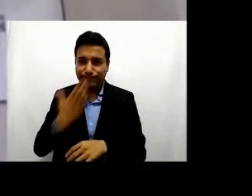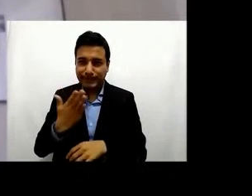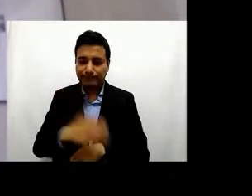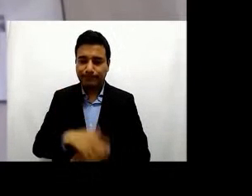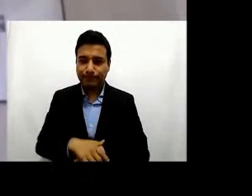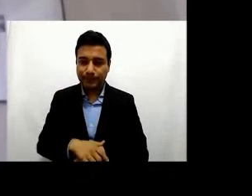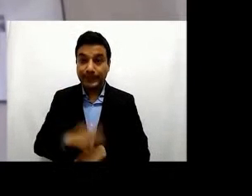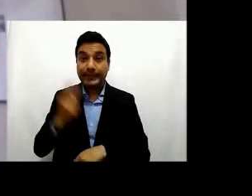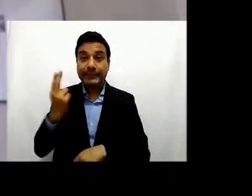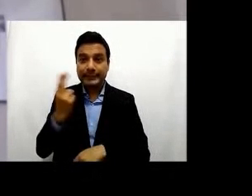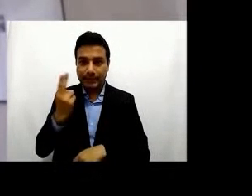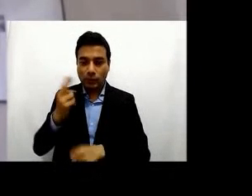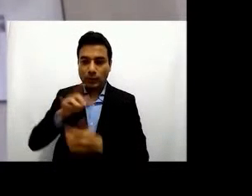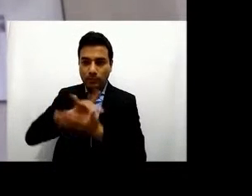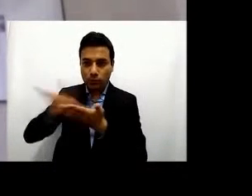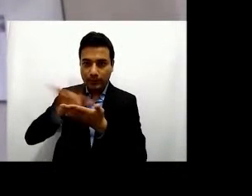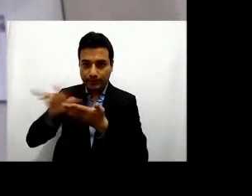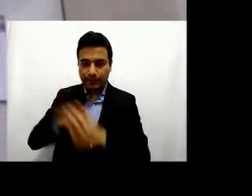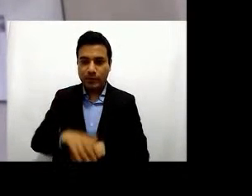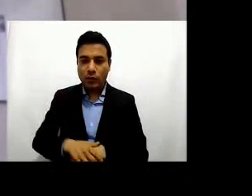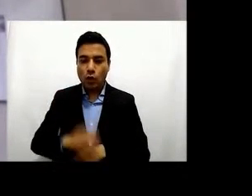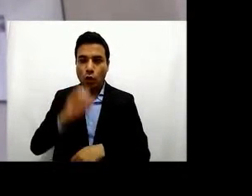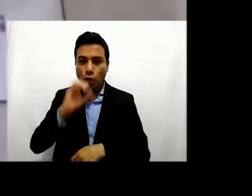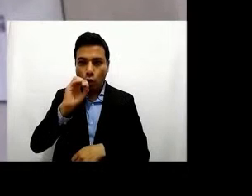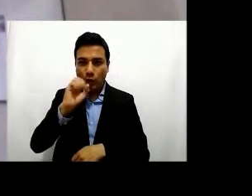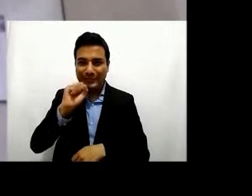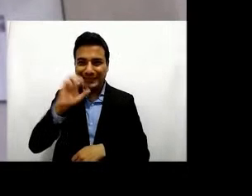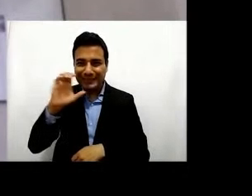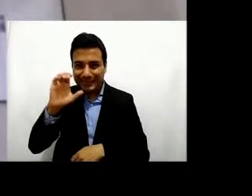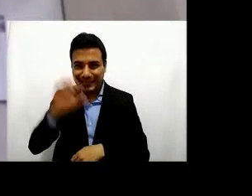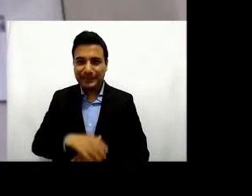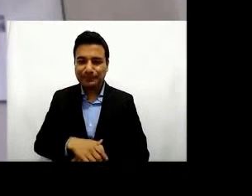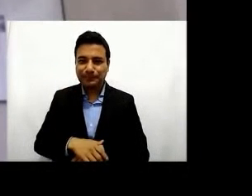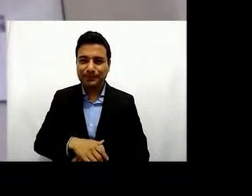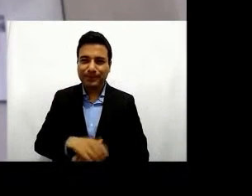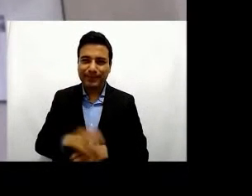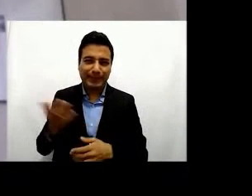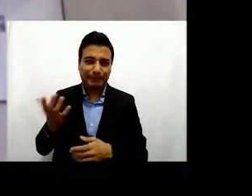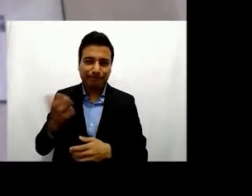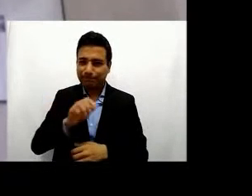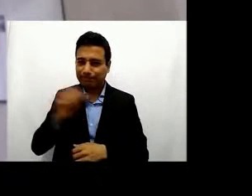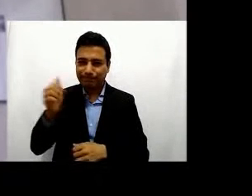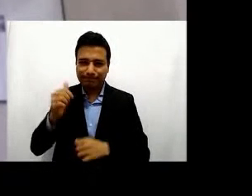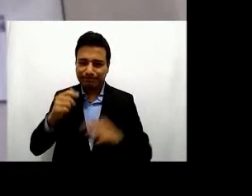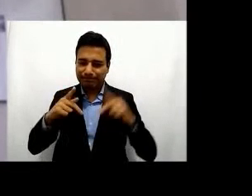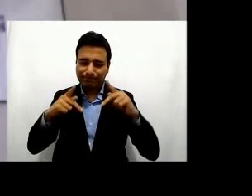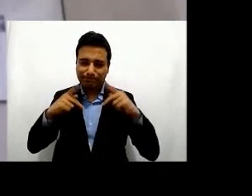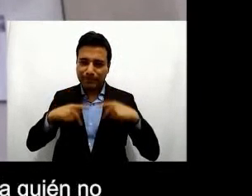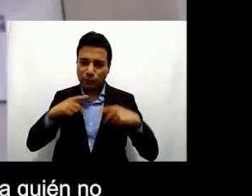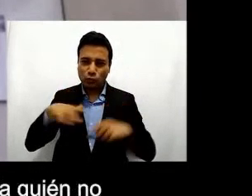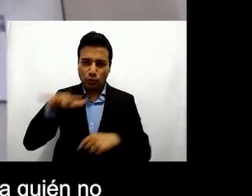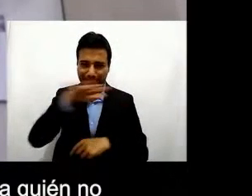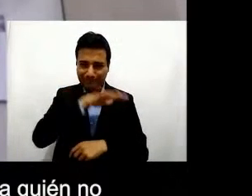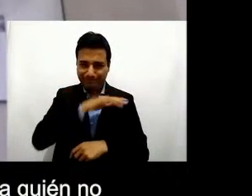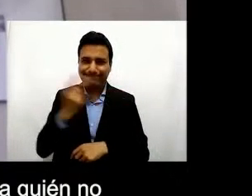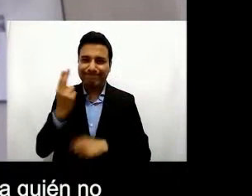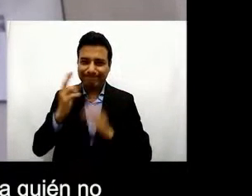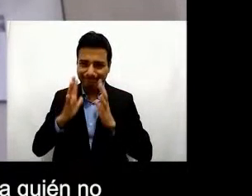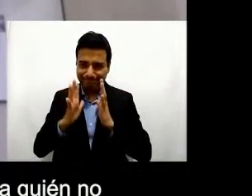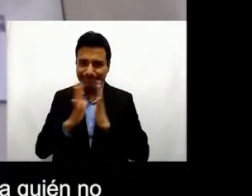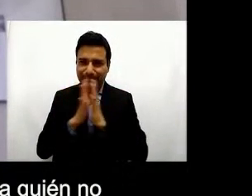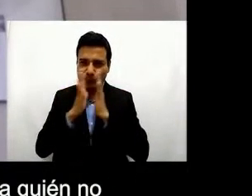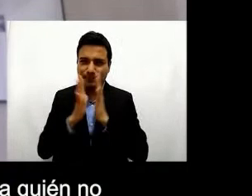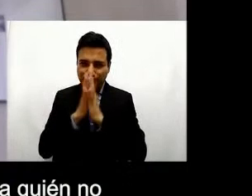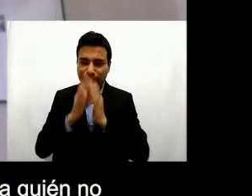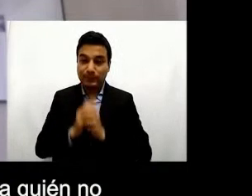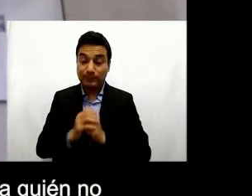OSCs, con la IP y demás. Entonces, hay que, en cuestión del valor, hay que